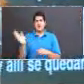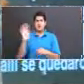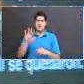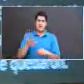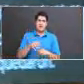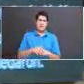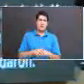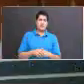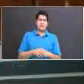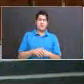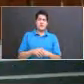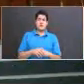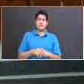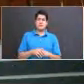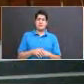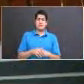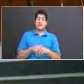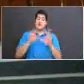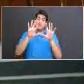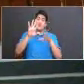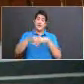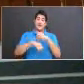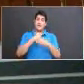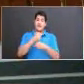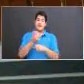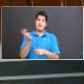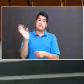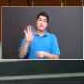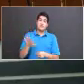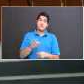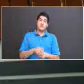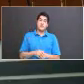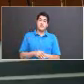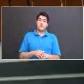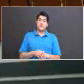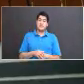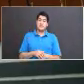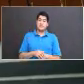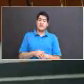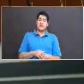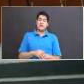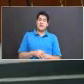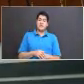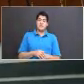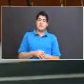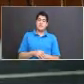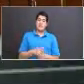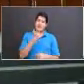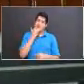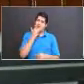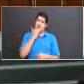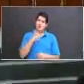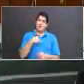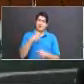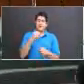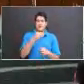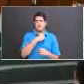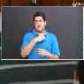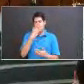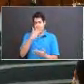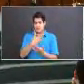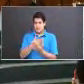ratito, porque pasaron 10 años. Uy, Hermano, discúlpeme, yo tengo que hacer un alto